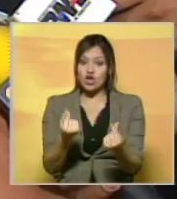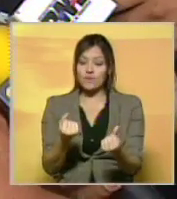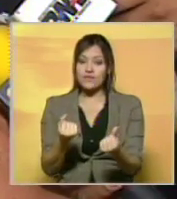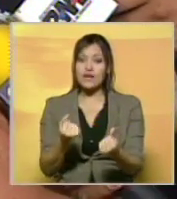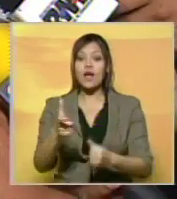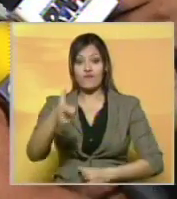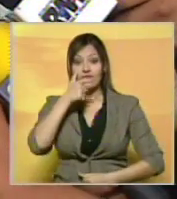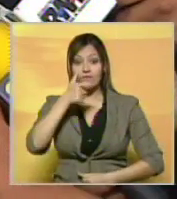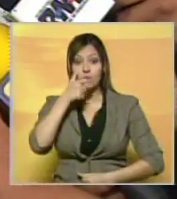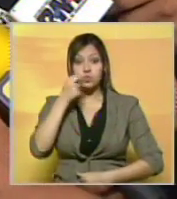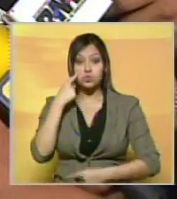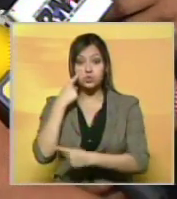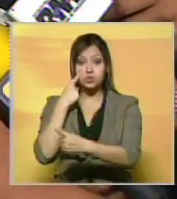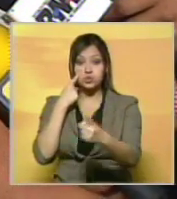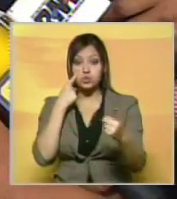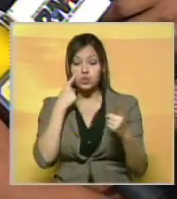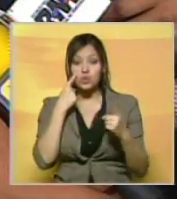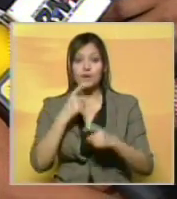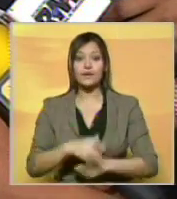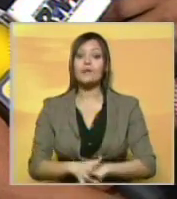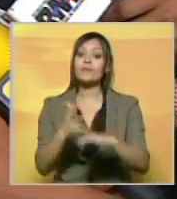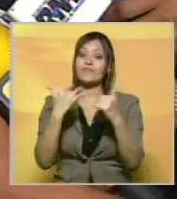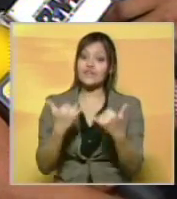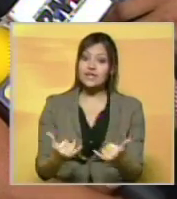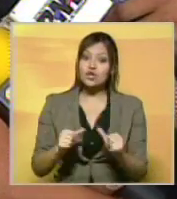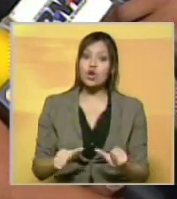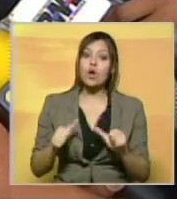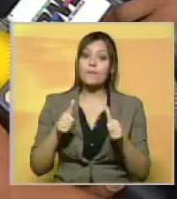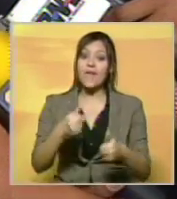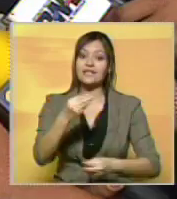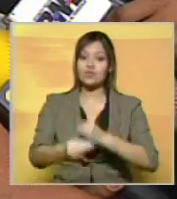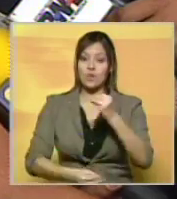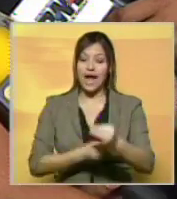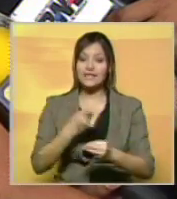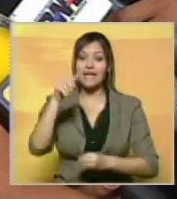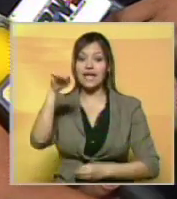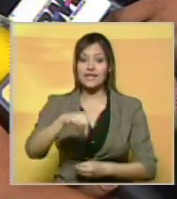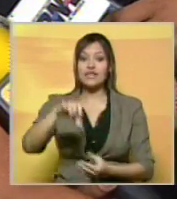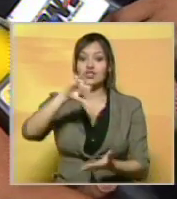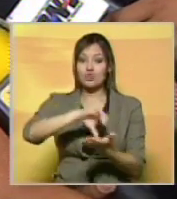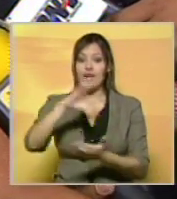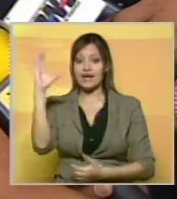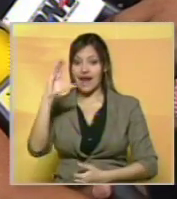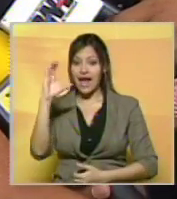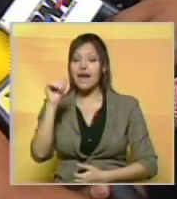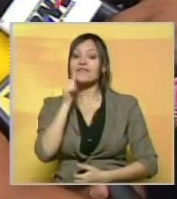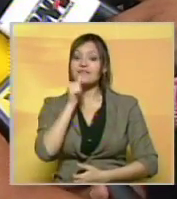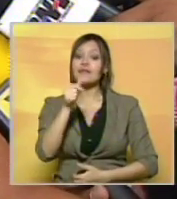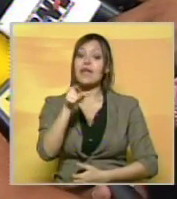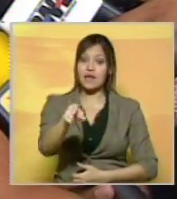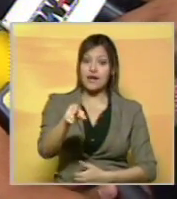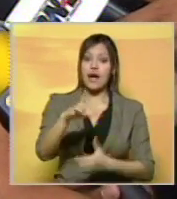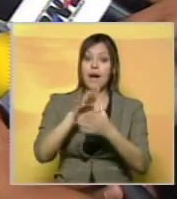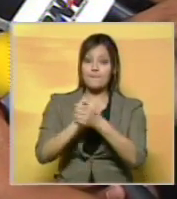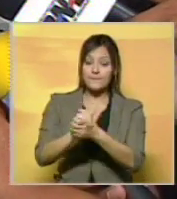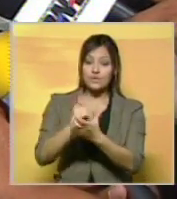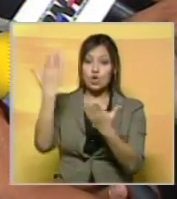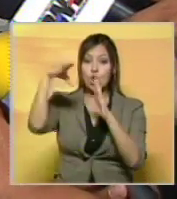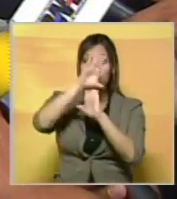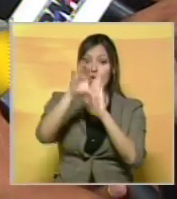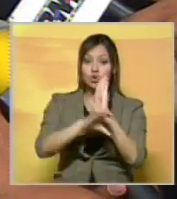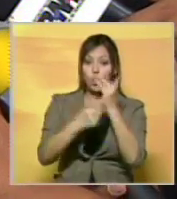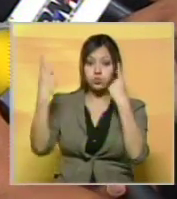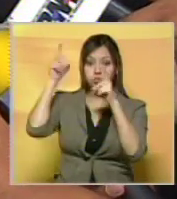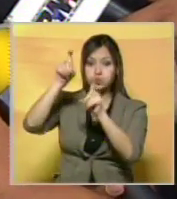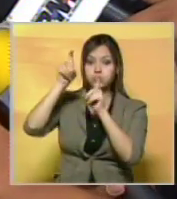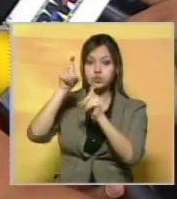la fiscalización que desde ya vamos a comenzar a realizar acá en la ciudad de Caracas. Estos compañeros han recibido un curso de